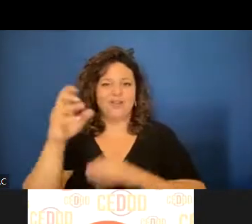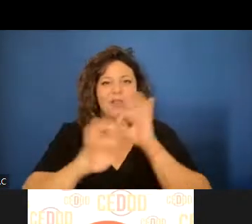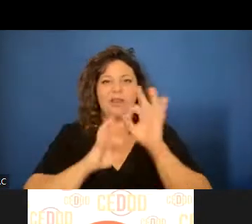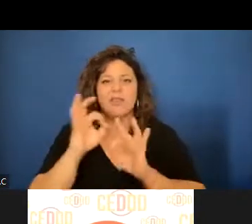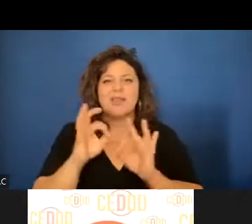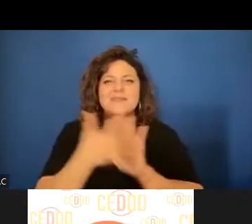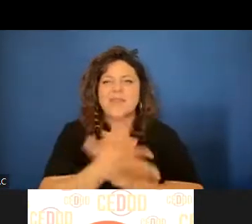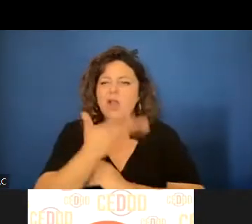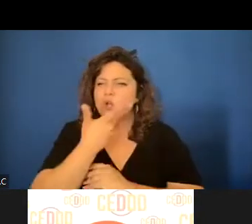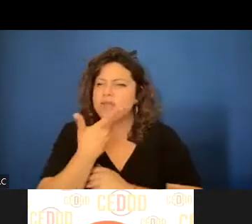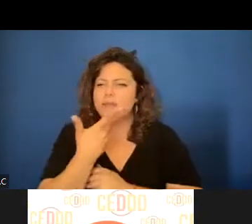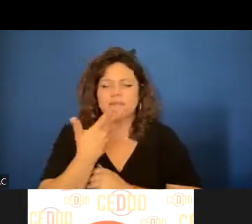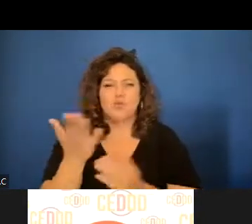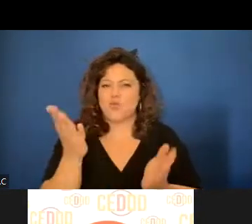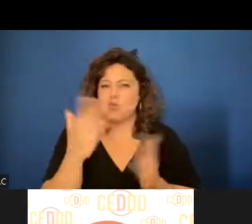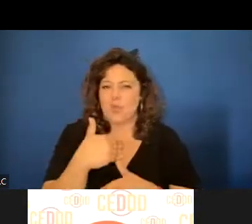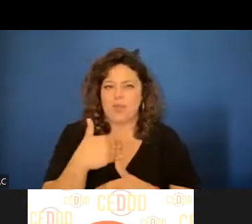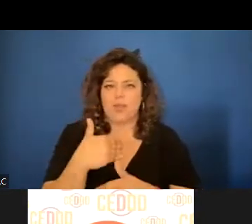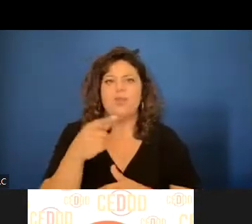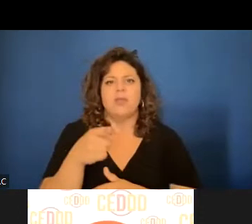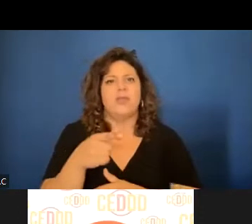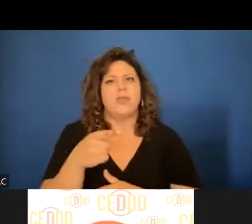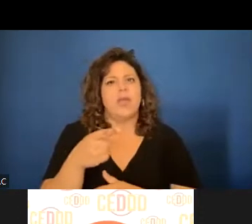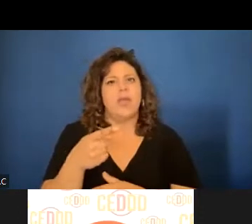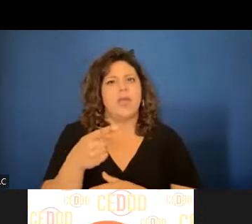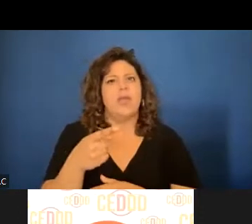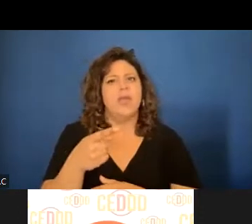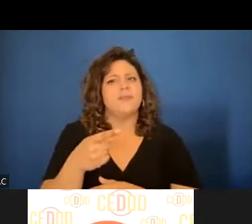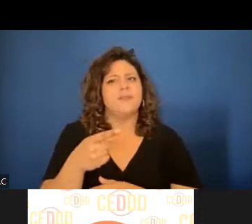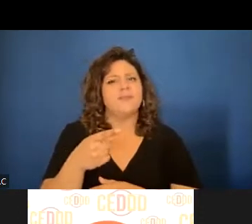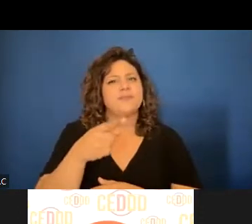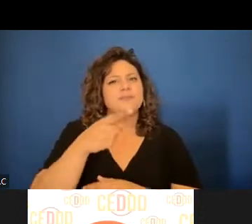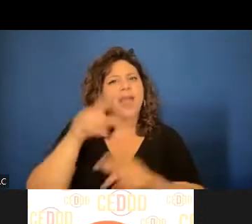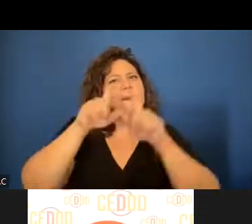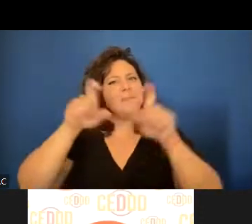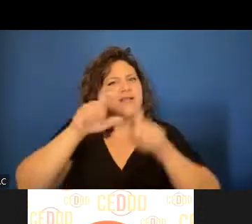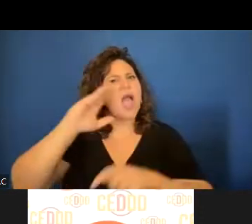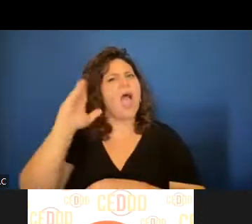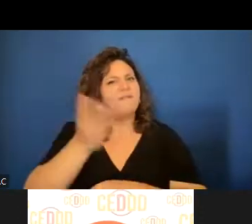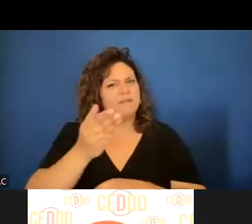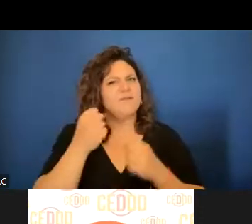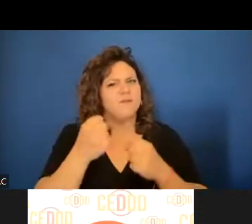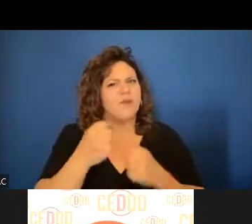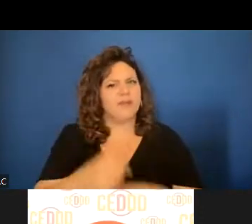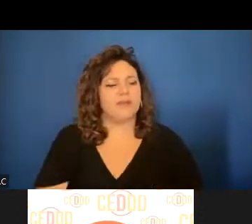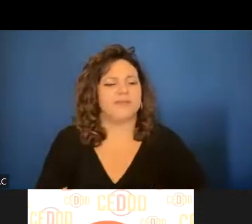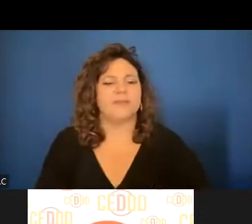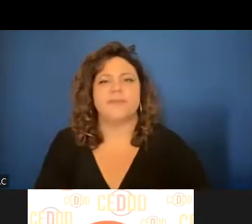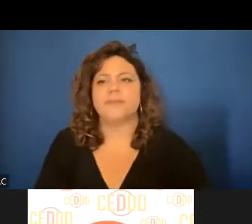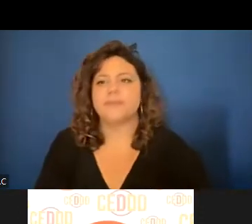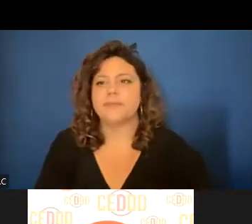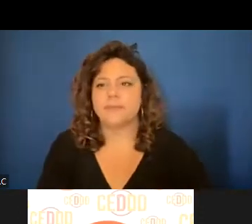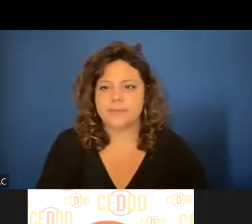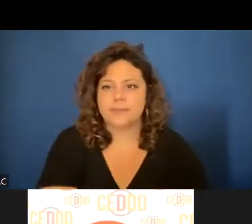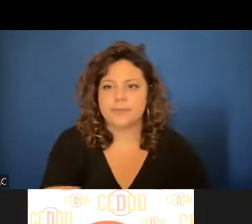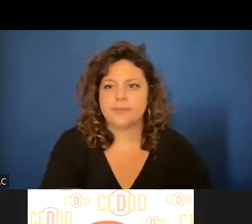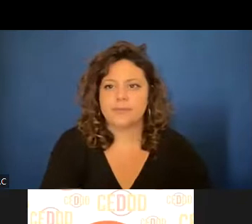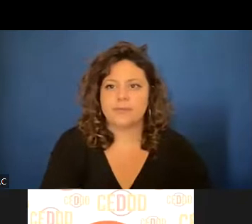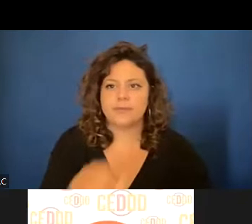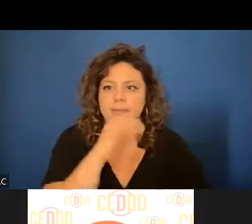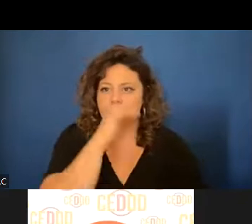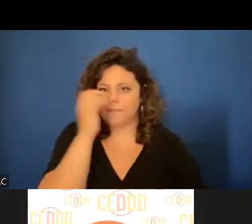es ¿por qué ha tenido tan poca repercusión en los medios? Yo casi os preguntaría, ¿realmente esta ley ha tenido algún